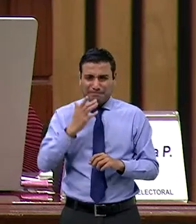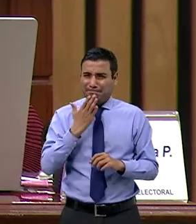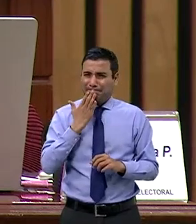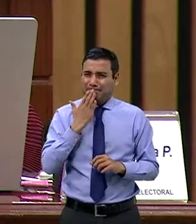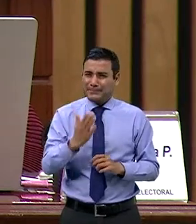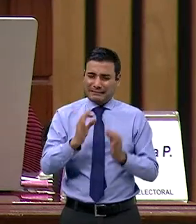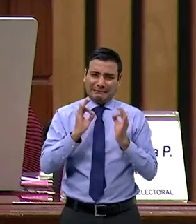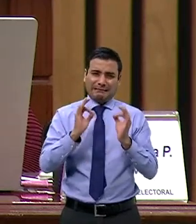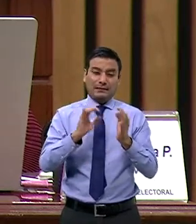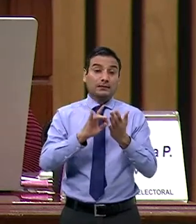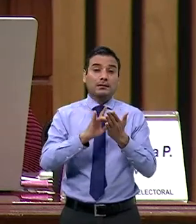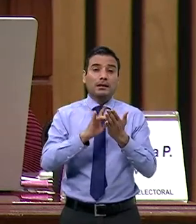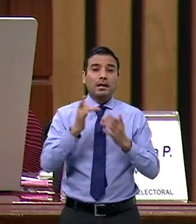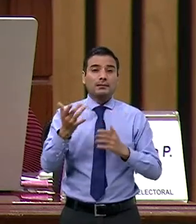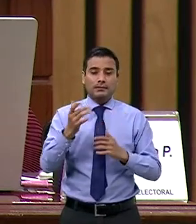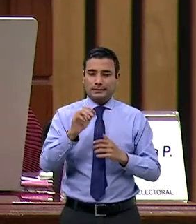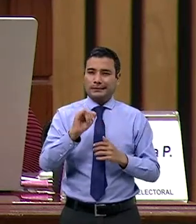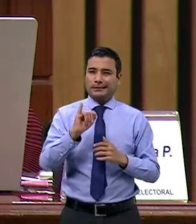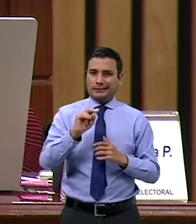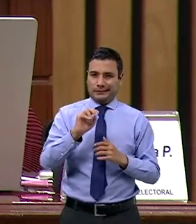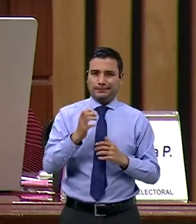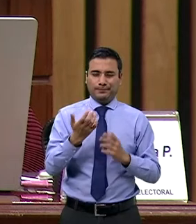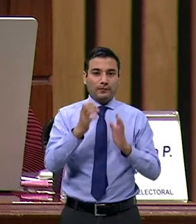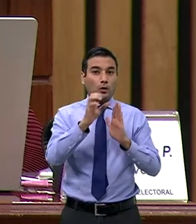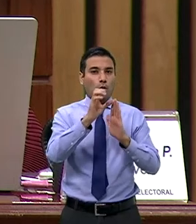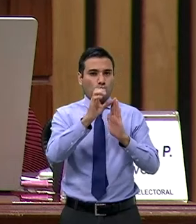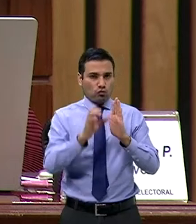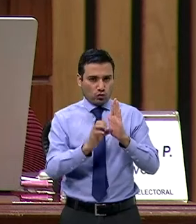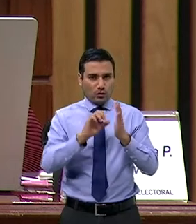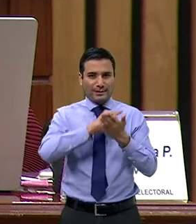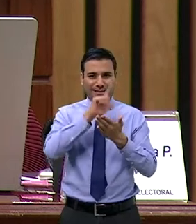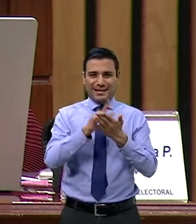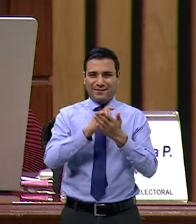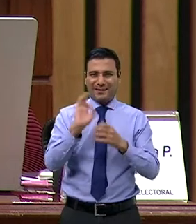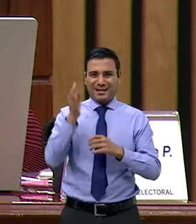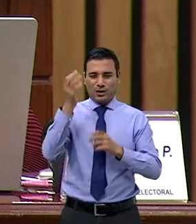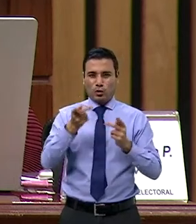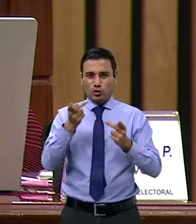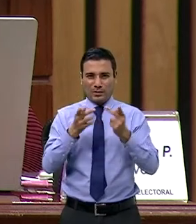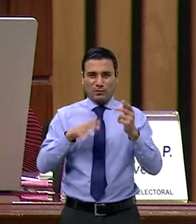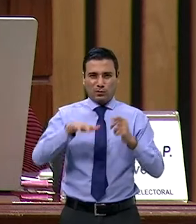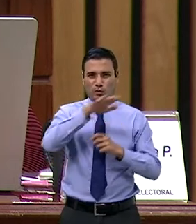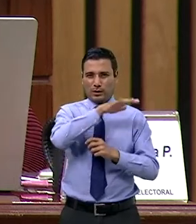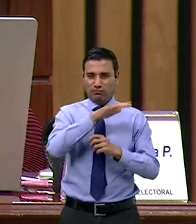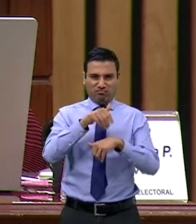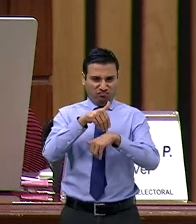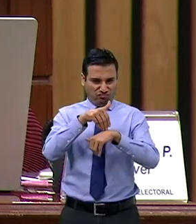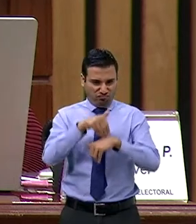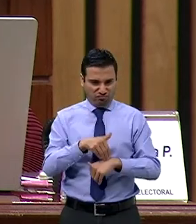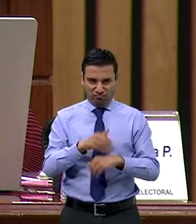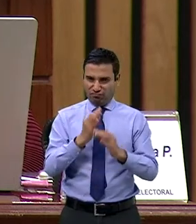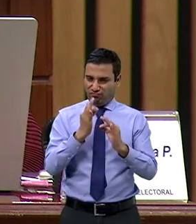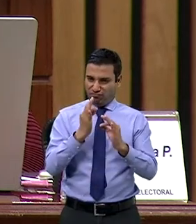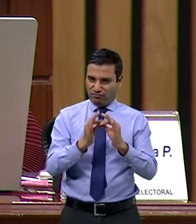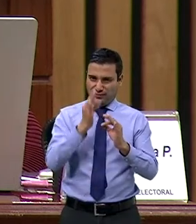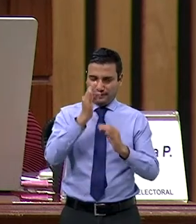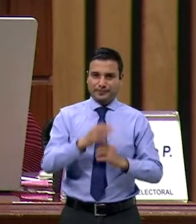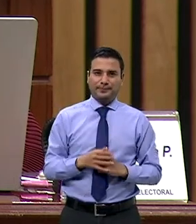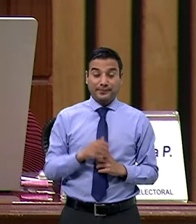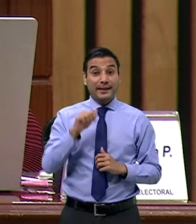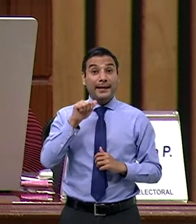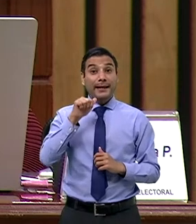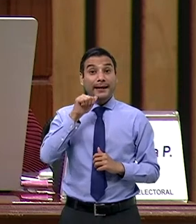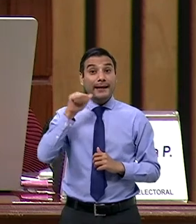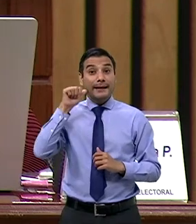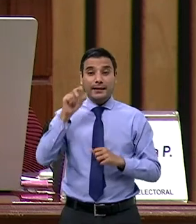en apego a la constitución ya la ley federal de consulta popular hemos confirmado que la jornada cívica fue un logro